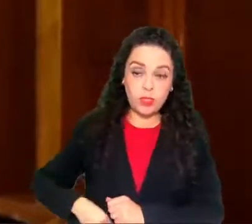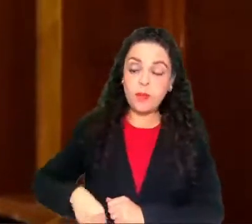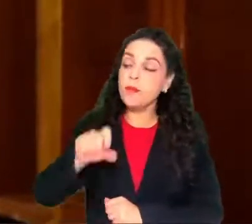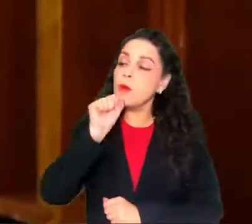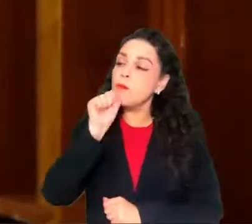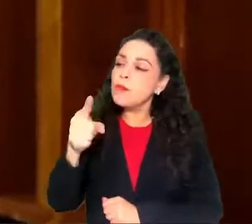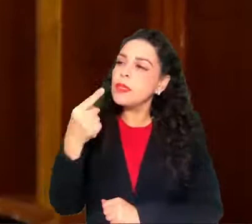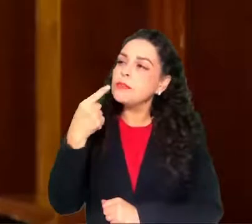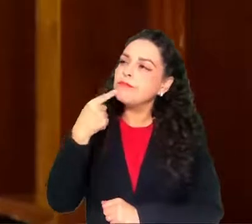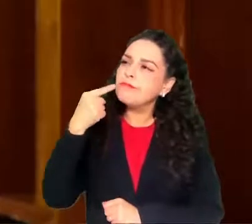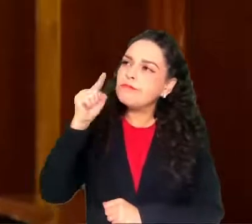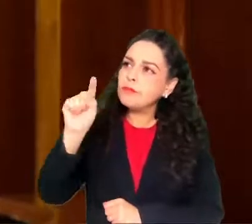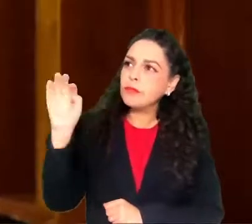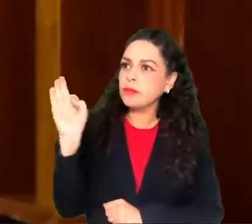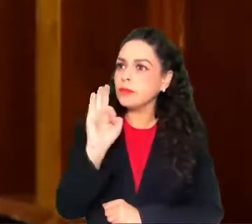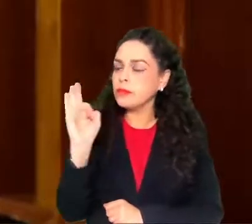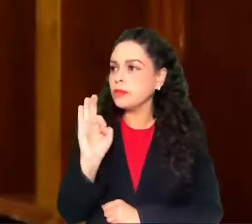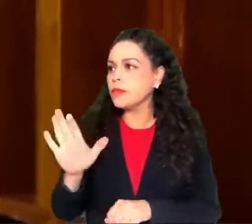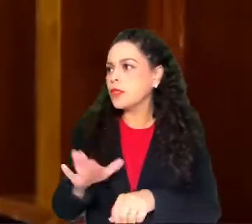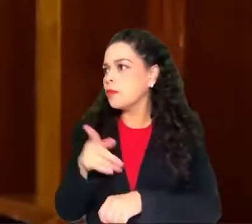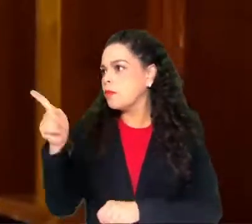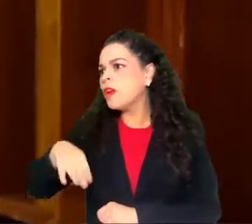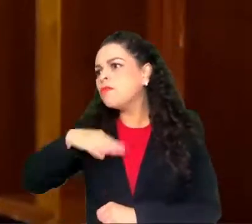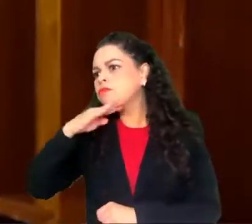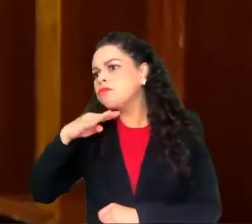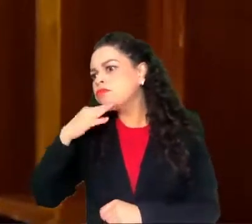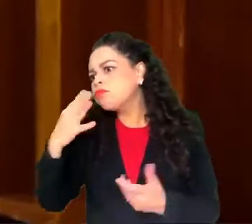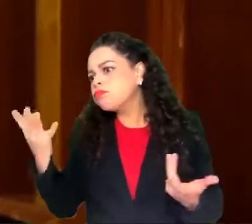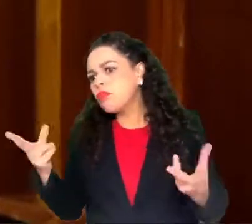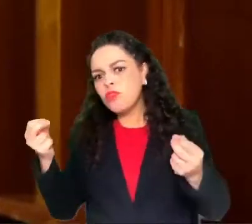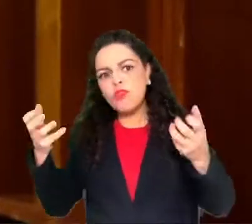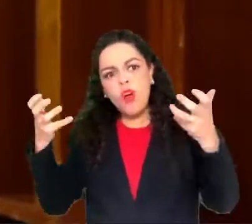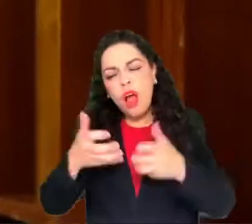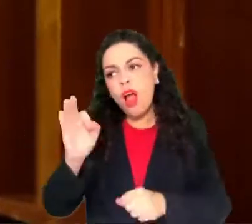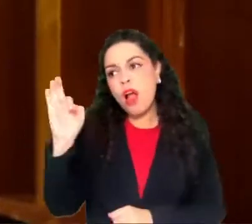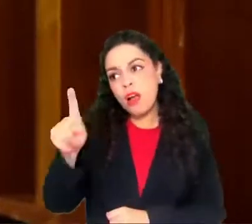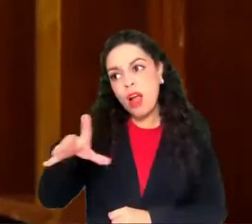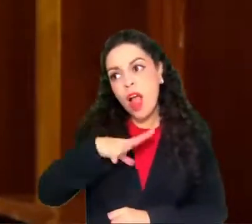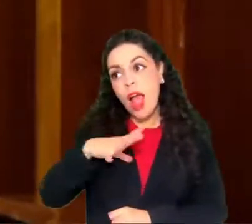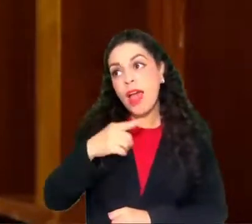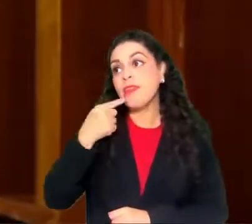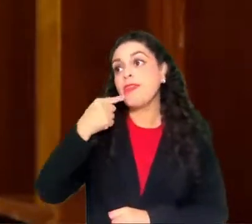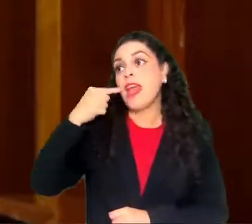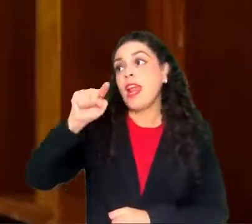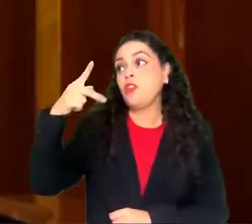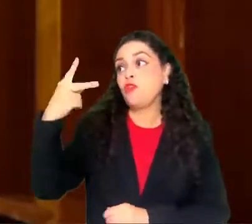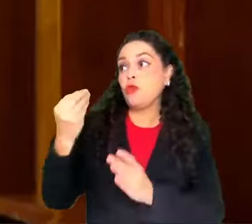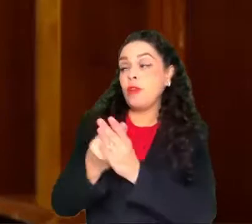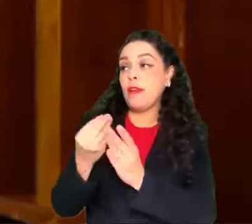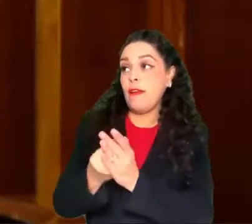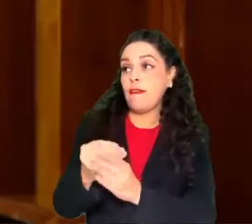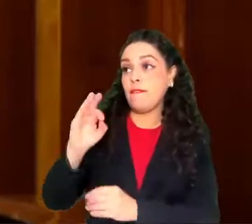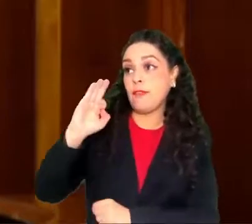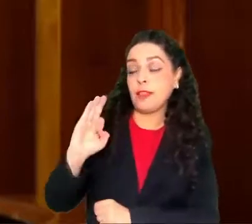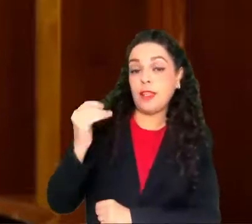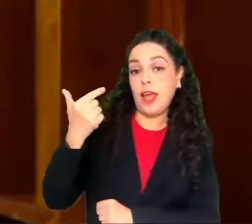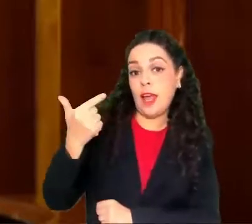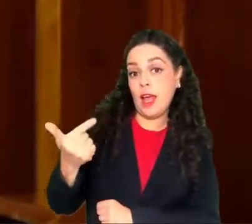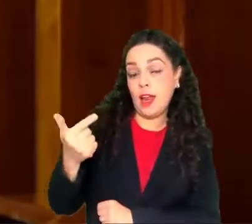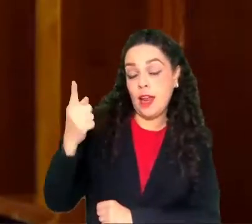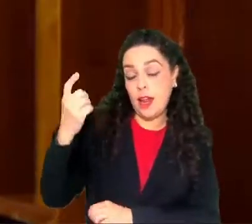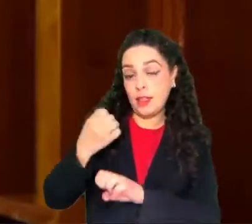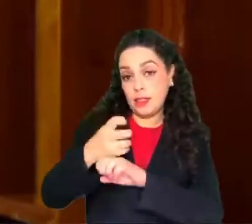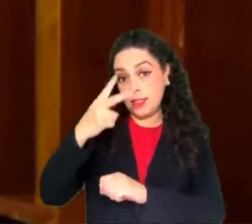pudieran ser constitutivos de delito ante la fiscalía especializada en combate a la corrupción es decir las unidades administrativas